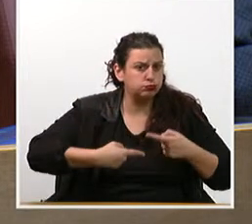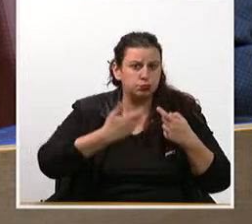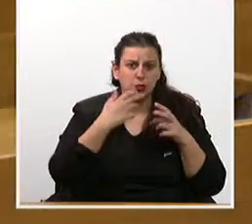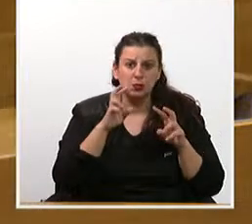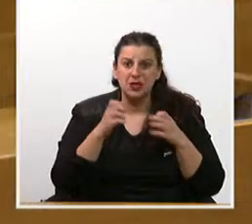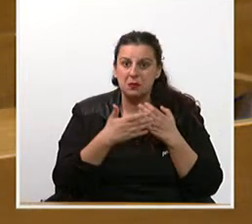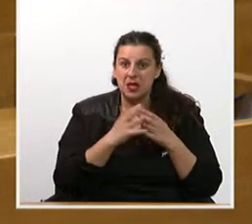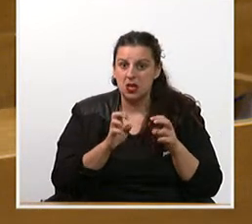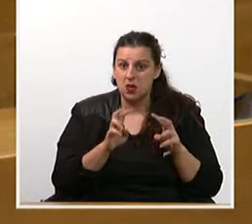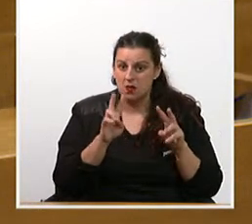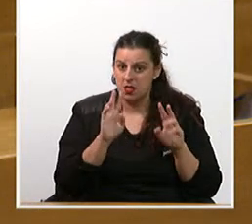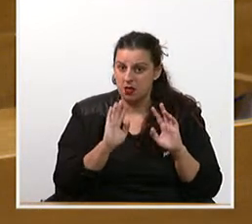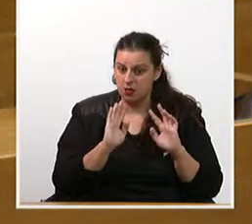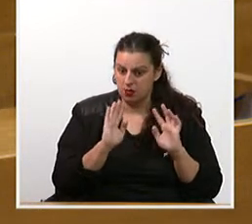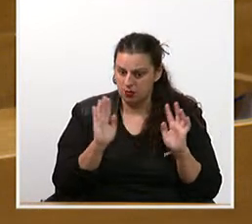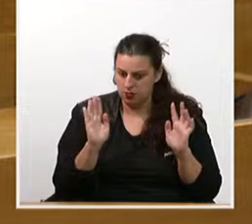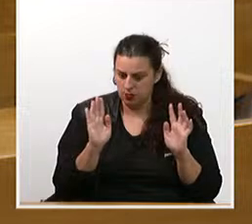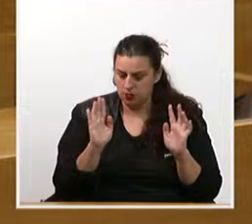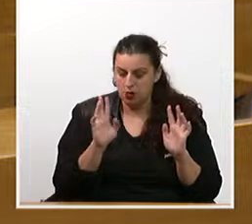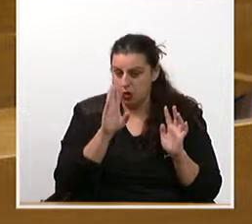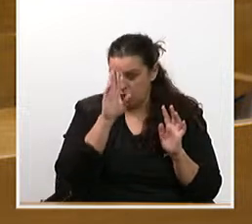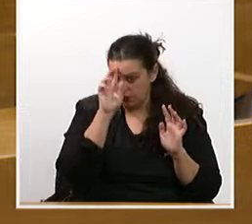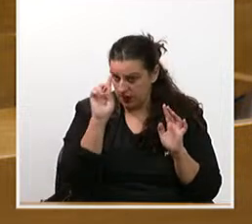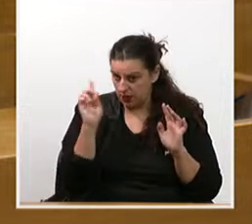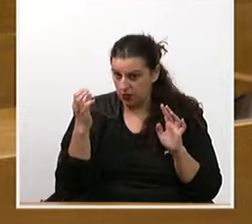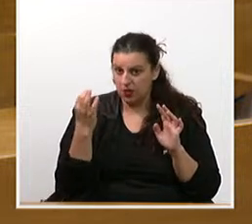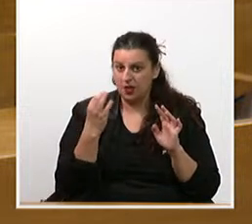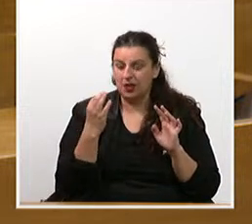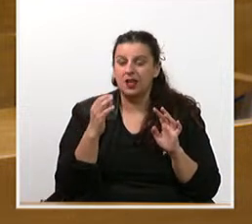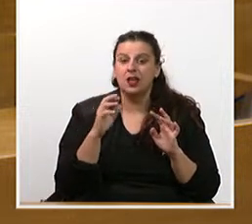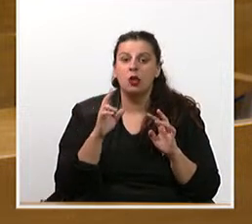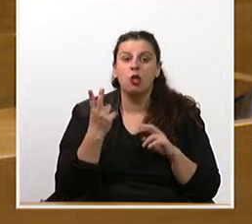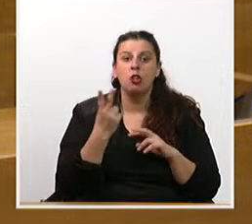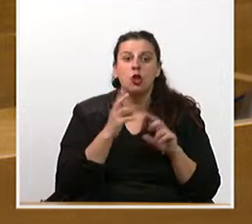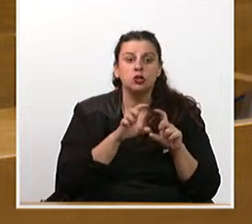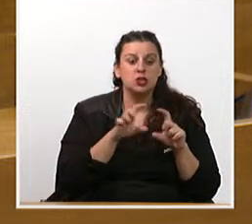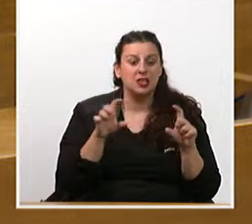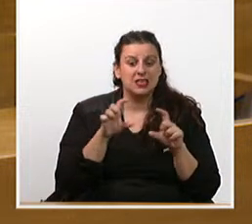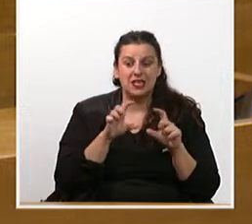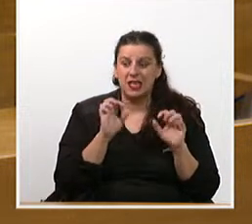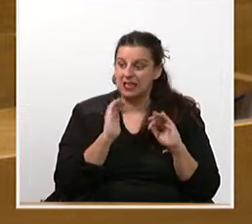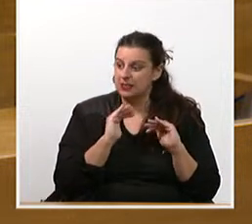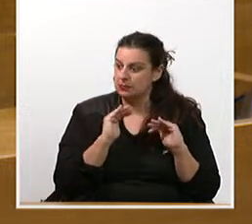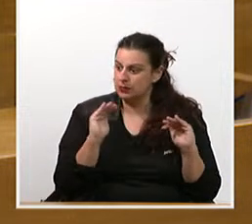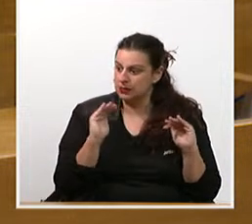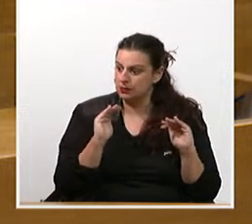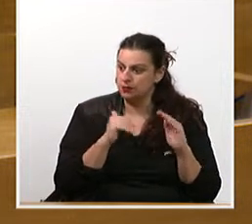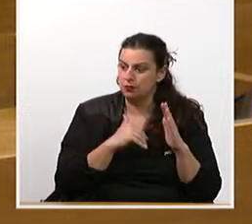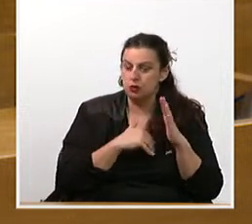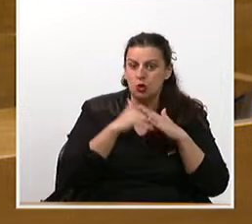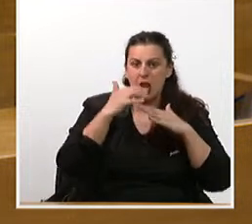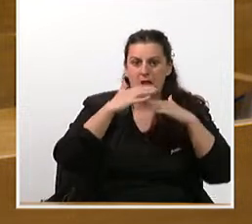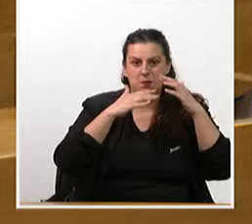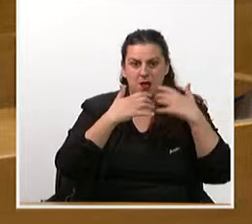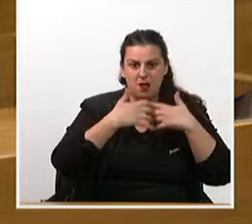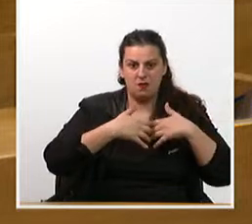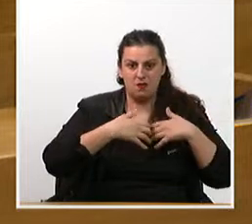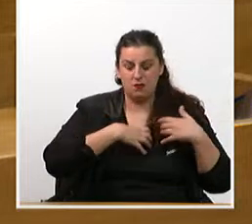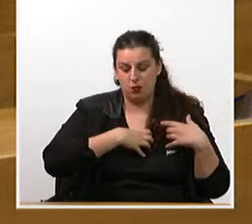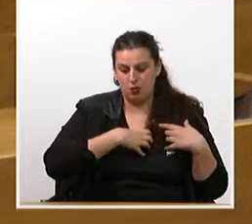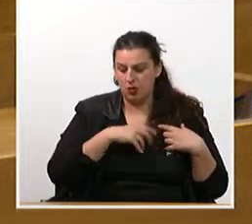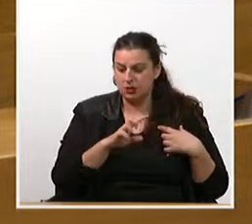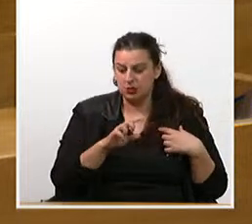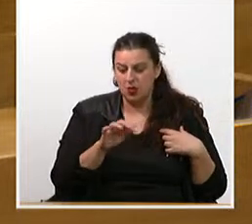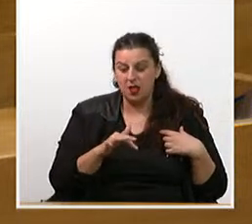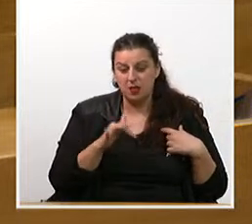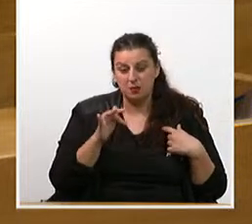innovación y no nos olvidemos además que no solamente existían estas dos entidades con solapamiento de funciones sino que también teníamos una consellería